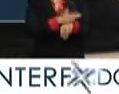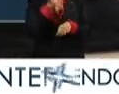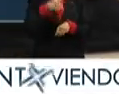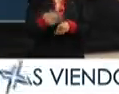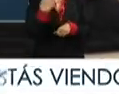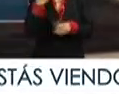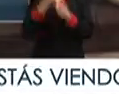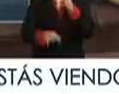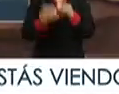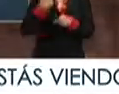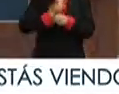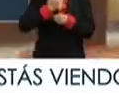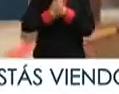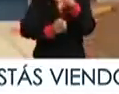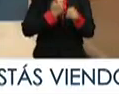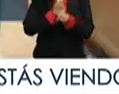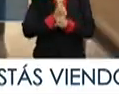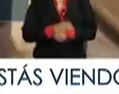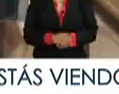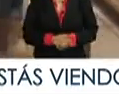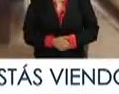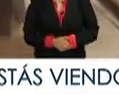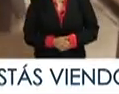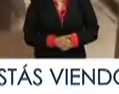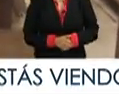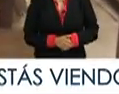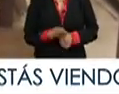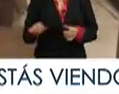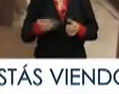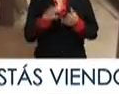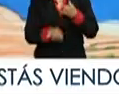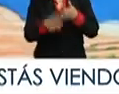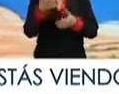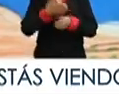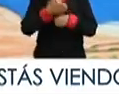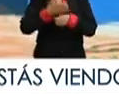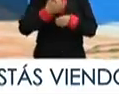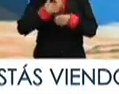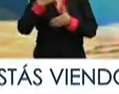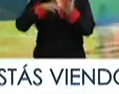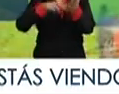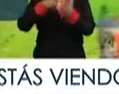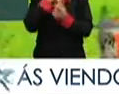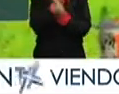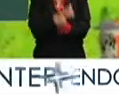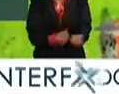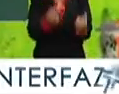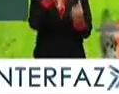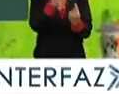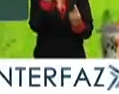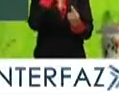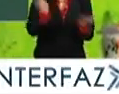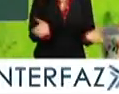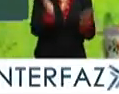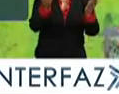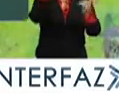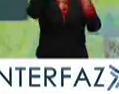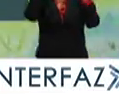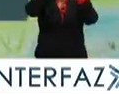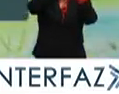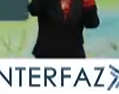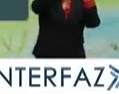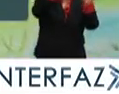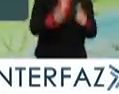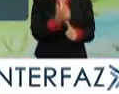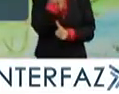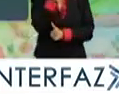calificaciones en el último grado de la educación básica. Finalmente está el concurso de pintura infantil, con lo que se busca promover la creatividad